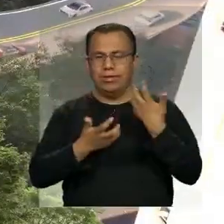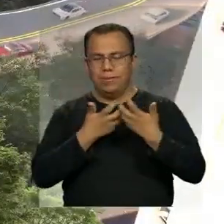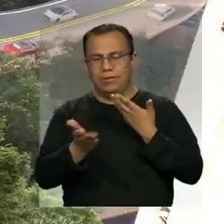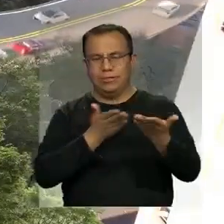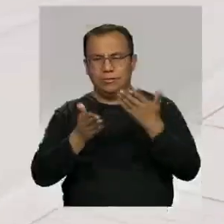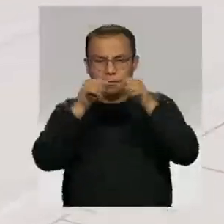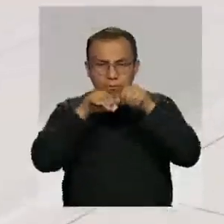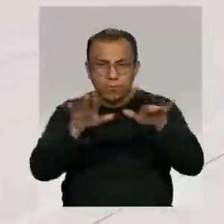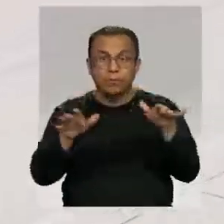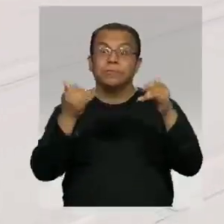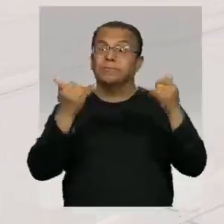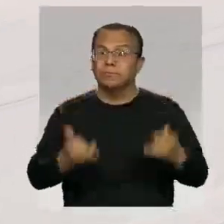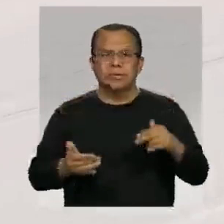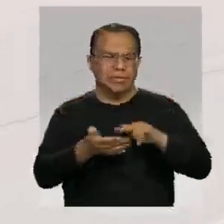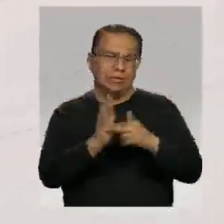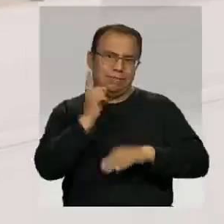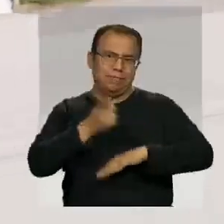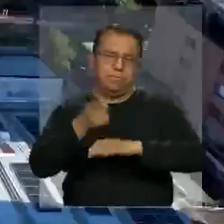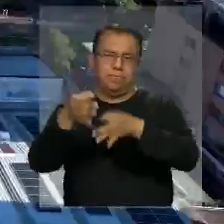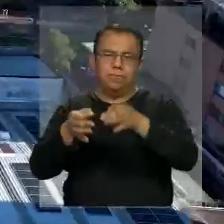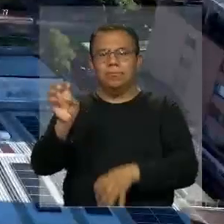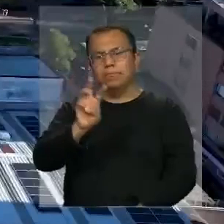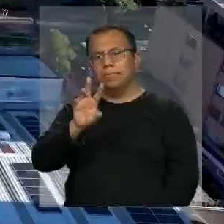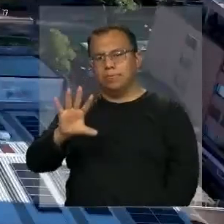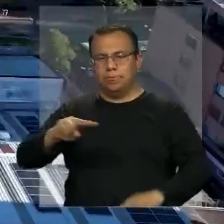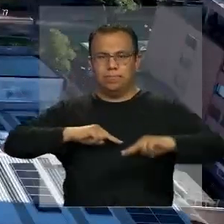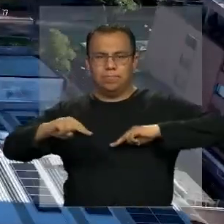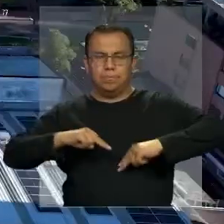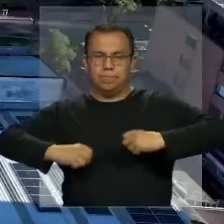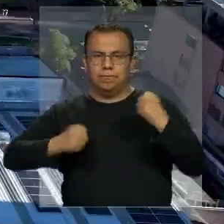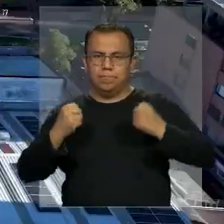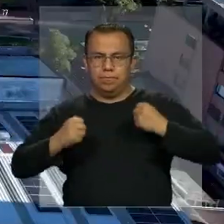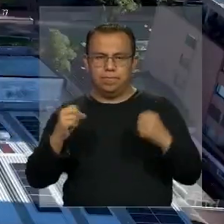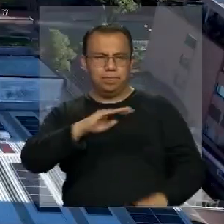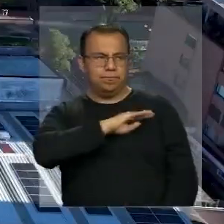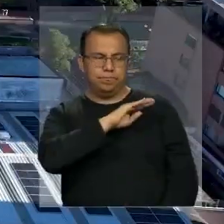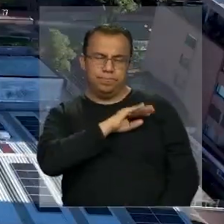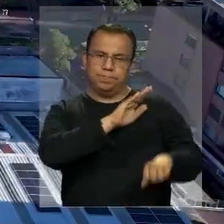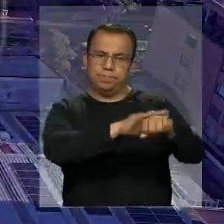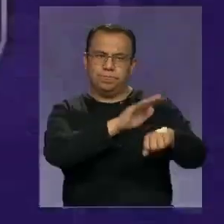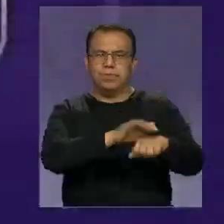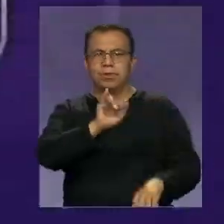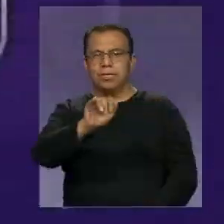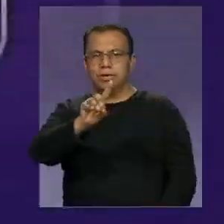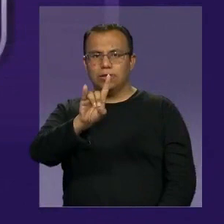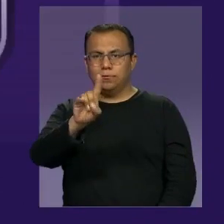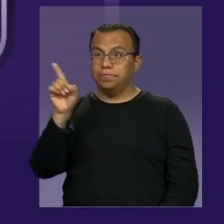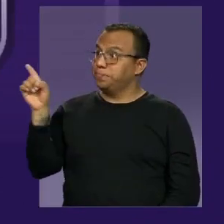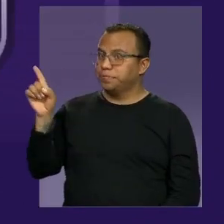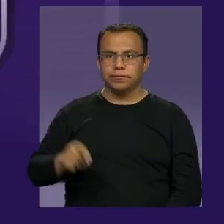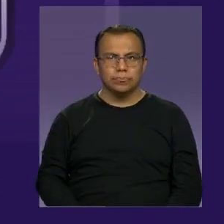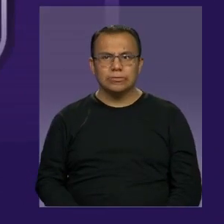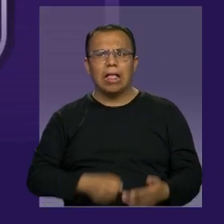transporte público masivo. Esto ordenó el juzgado 35 administrativo de Bogotá a la alcaldía de la capital y al IDU. El petrismo